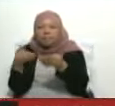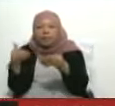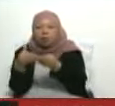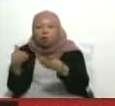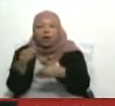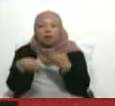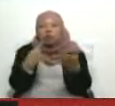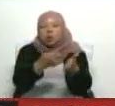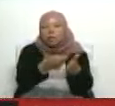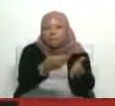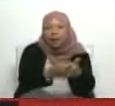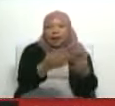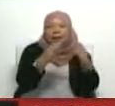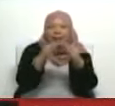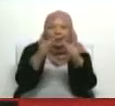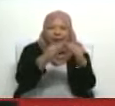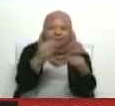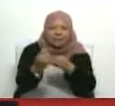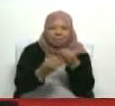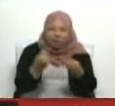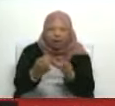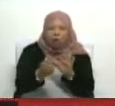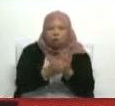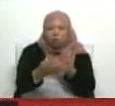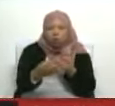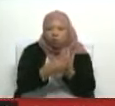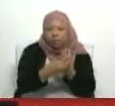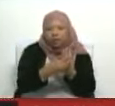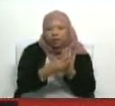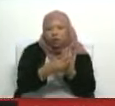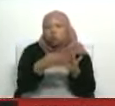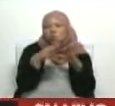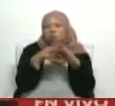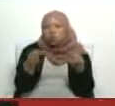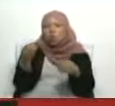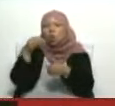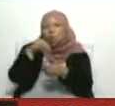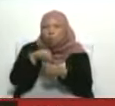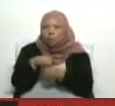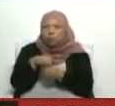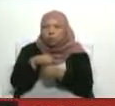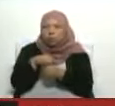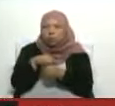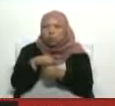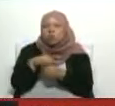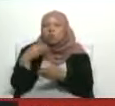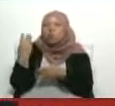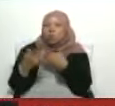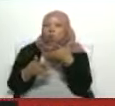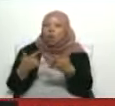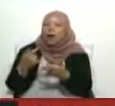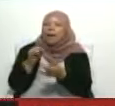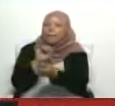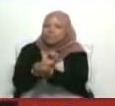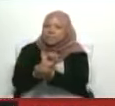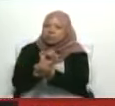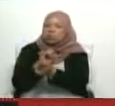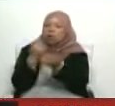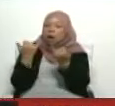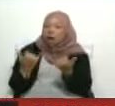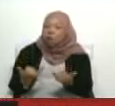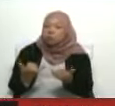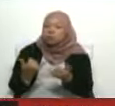informar esas fuentes. Yo quiero destacar que todos los involucrados que han sido detenidos y